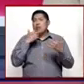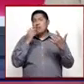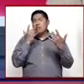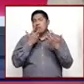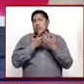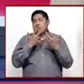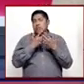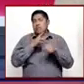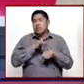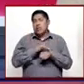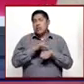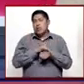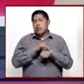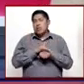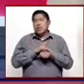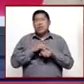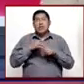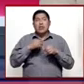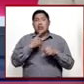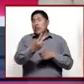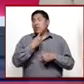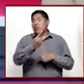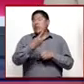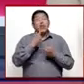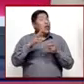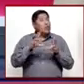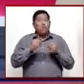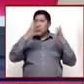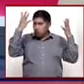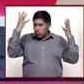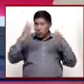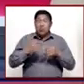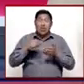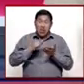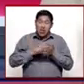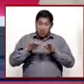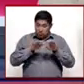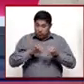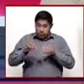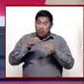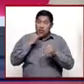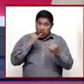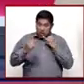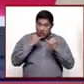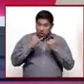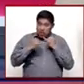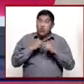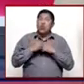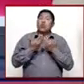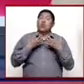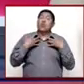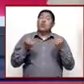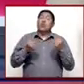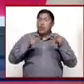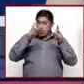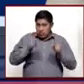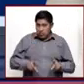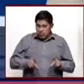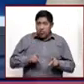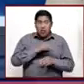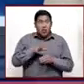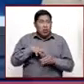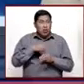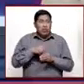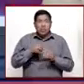intervención temprana y reduciendo los desplazamientos al hospital. El asistente virtual recopila información crucial sobre el estado de salud del paciente,